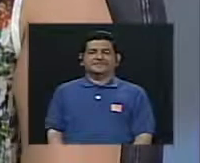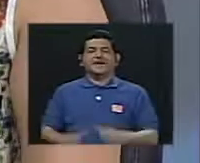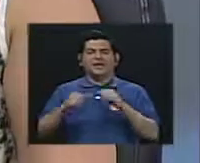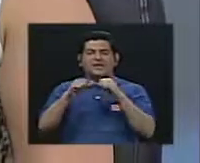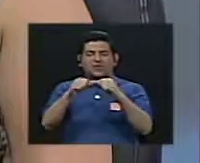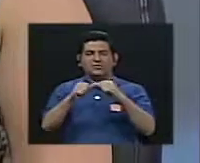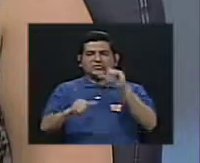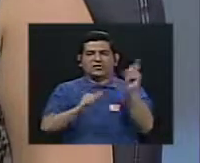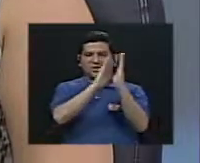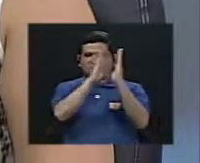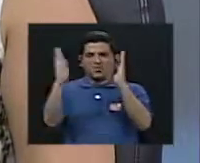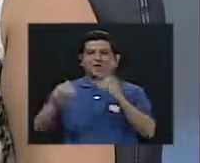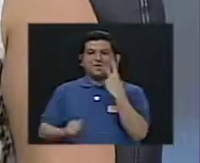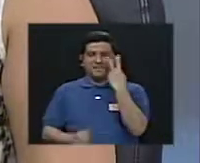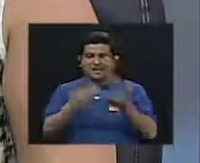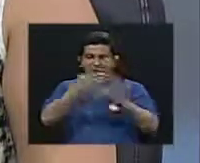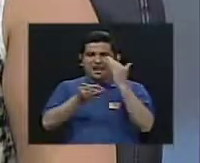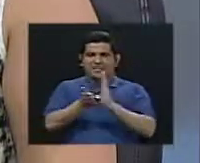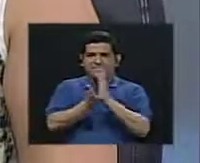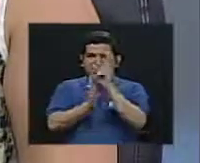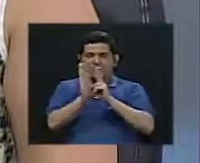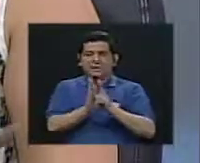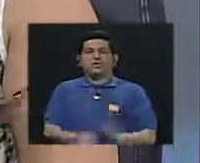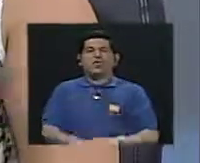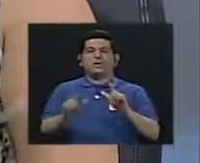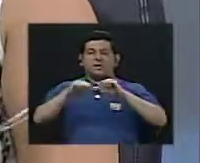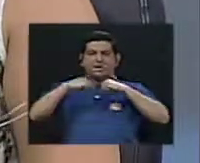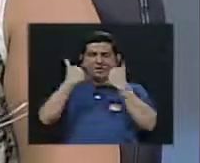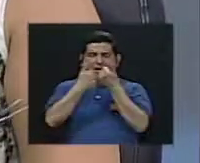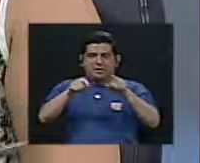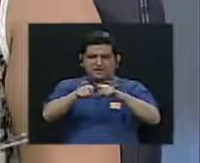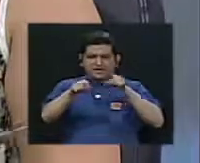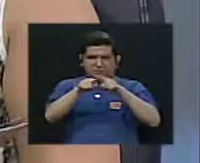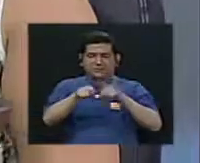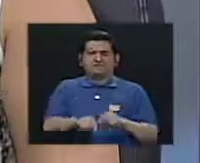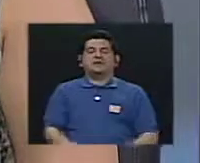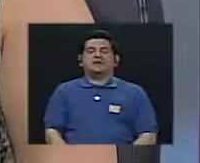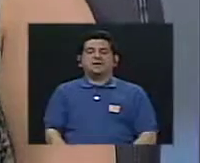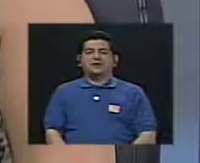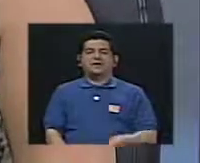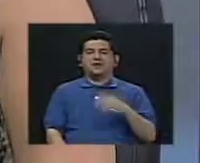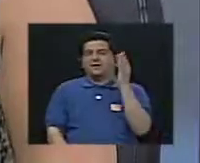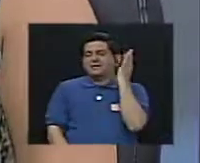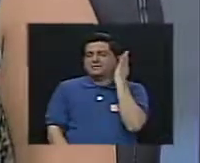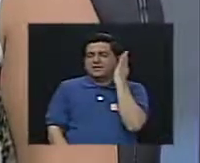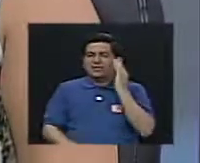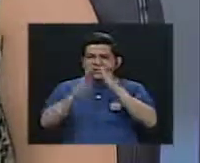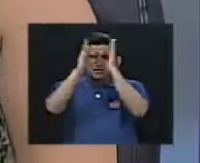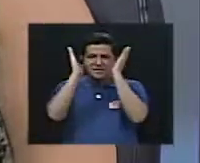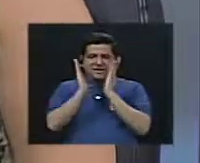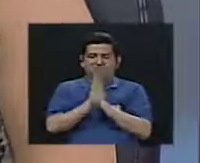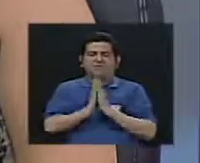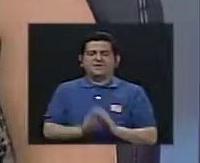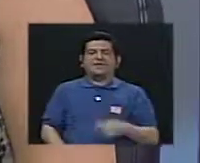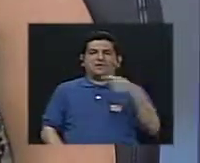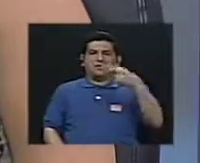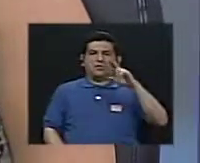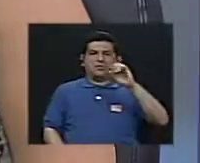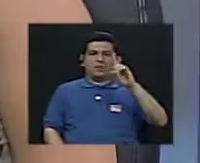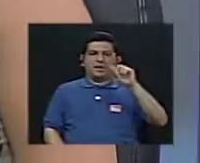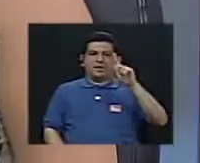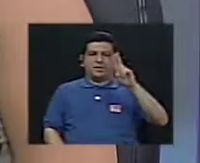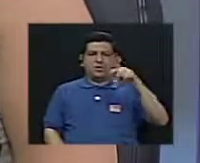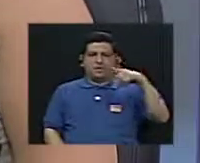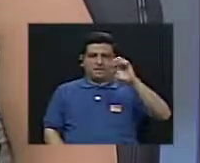Continuamos el lunes de Cinemateca y acaba de ver el documental Cofradía de Nuestra Señorita Virgen de Guadalupe y está aquí con nosotros Fernando Fallas del programa de producción audiovisual de la